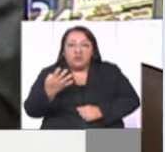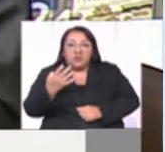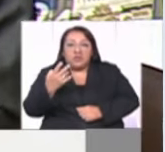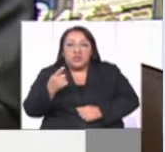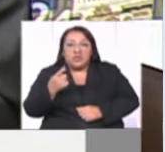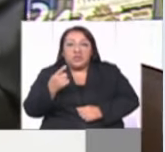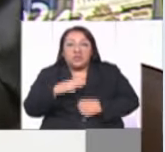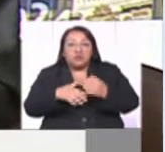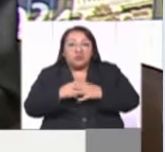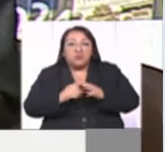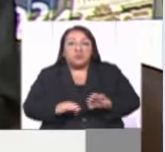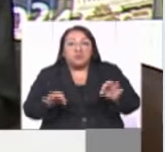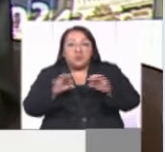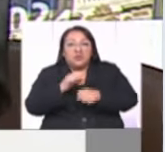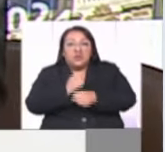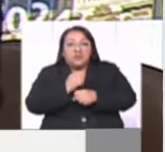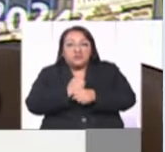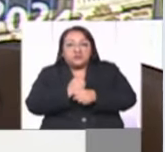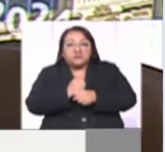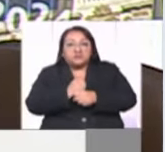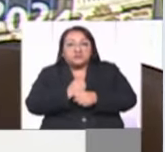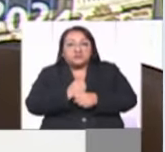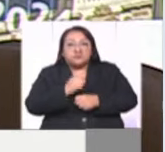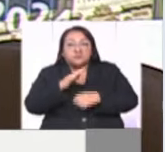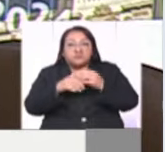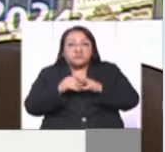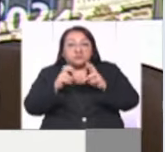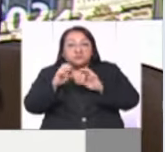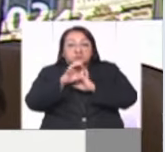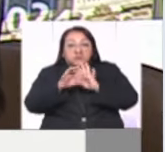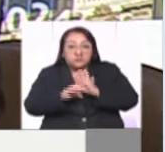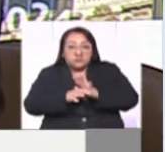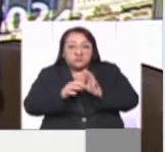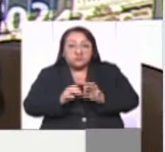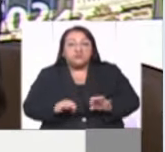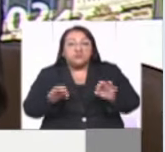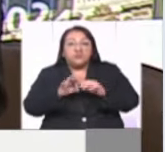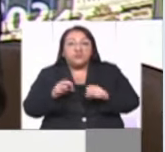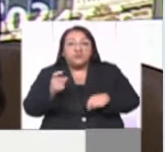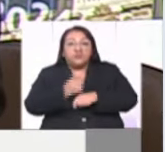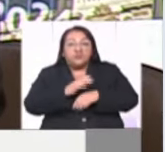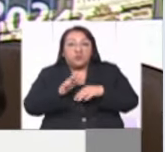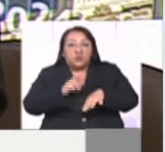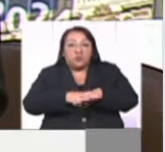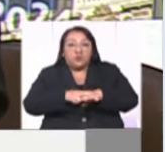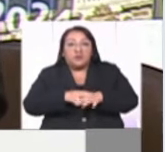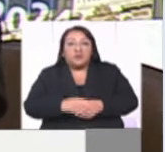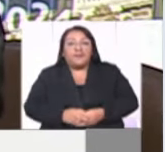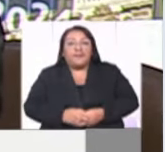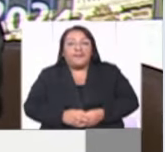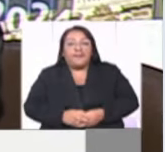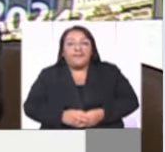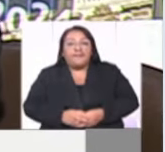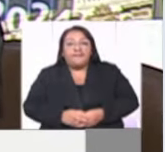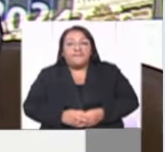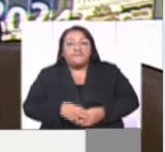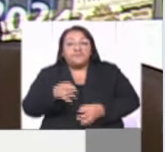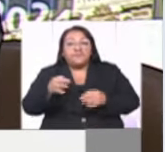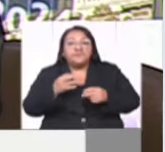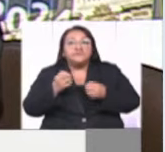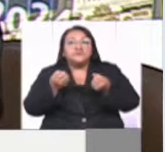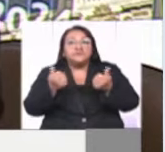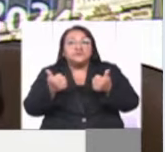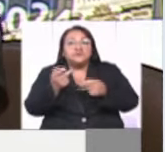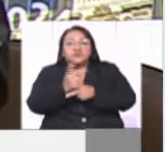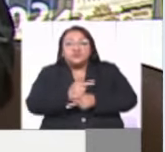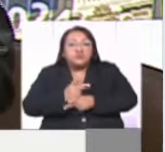fin mediato de la medida, o sea, es el fin constitucionalmente relevante o fin mediato de la medida, es preservar el